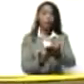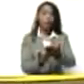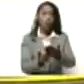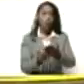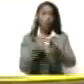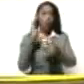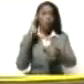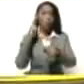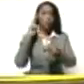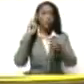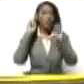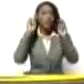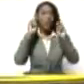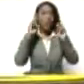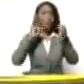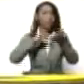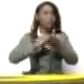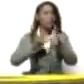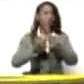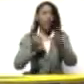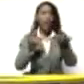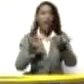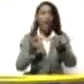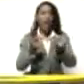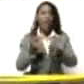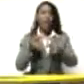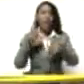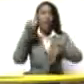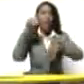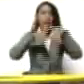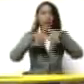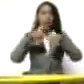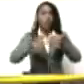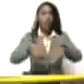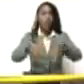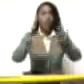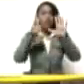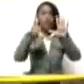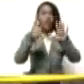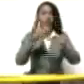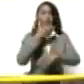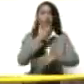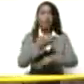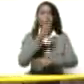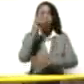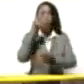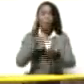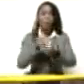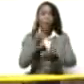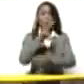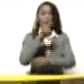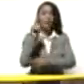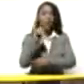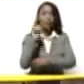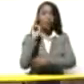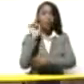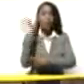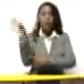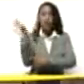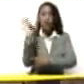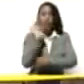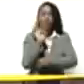en una mano madrugada vil al diplomático venezolano álex up y se lo